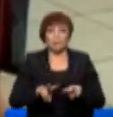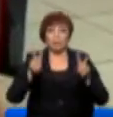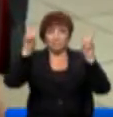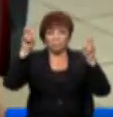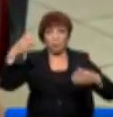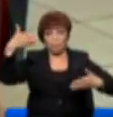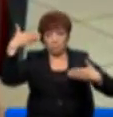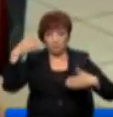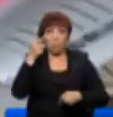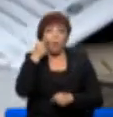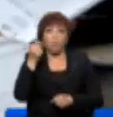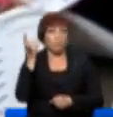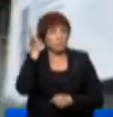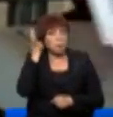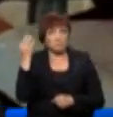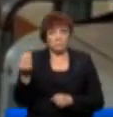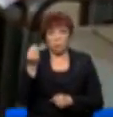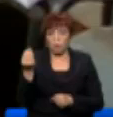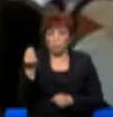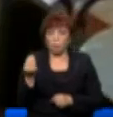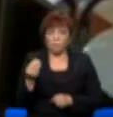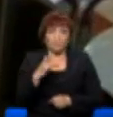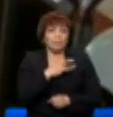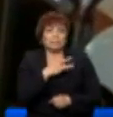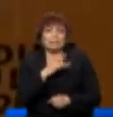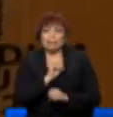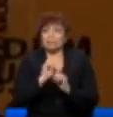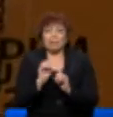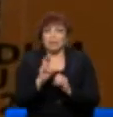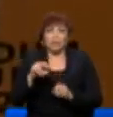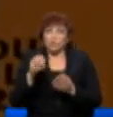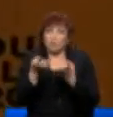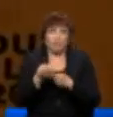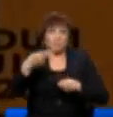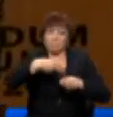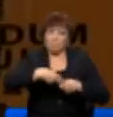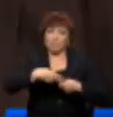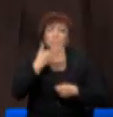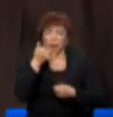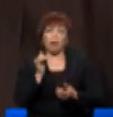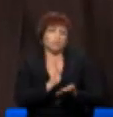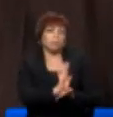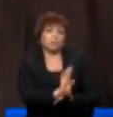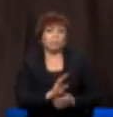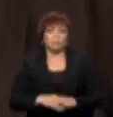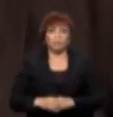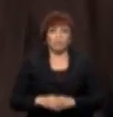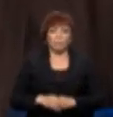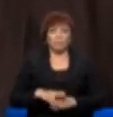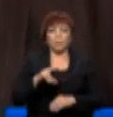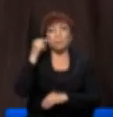políticas, hombres, mujeres o jóvenes, si no se sienten motivados a participar, los mejores no lo harán. No es que sean